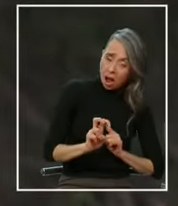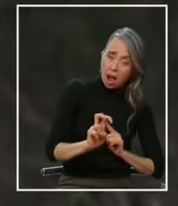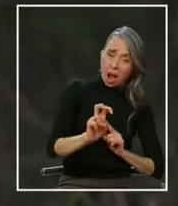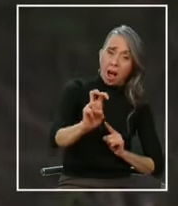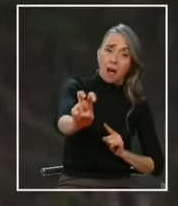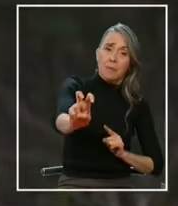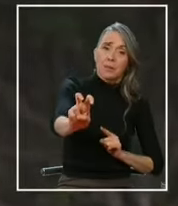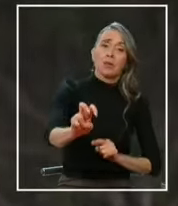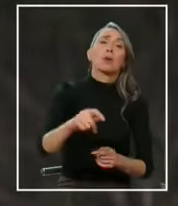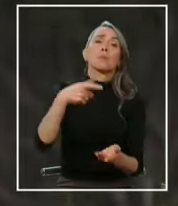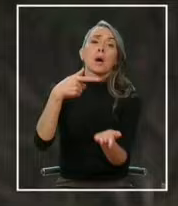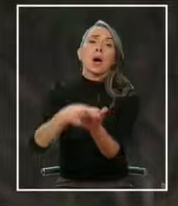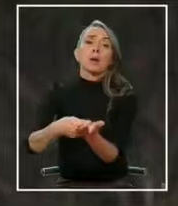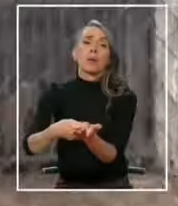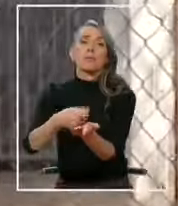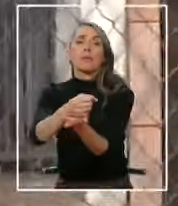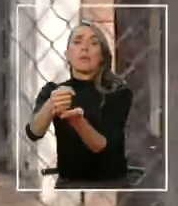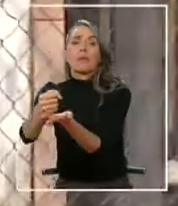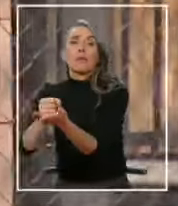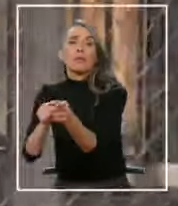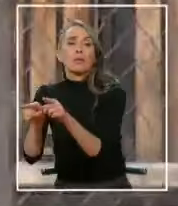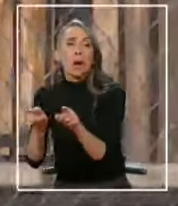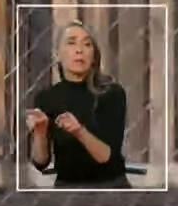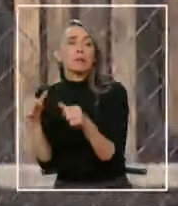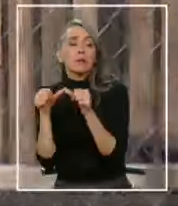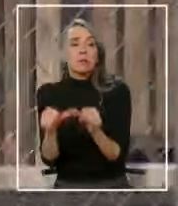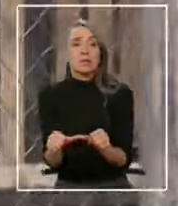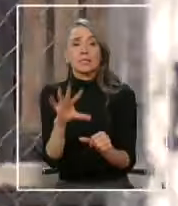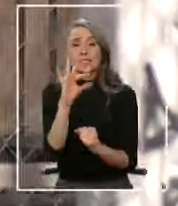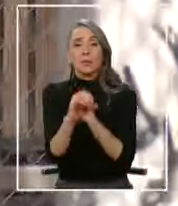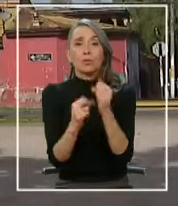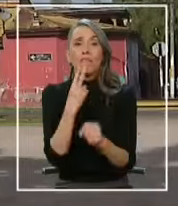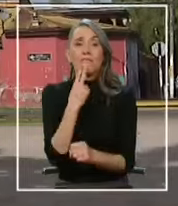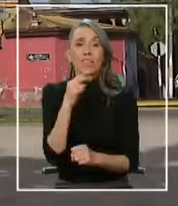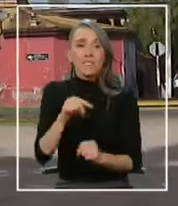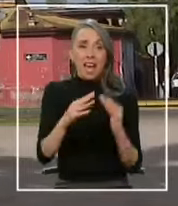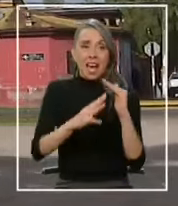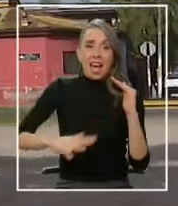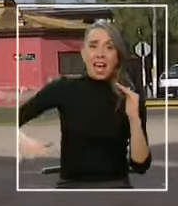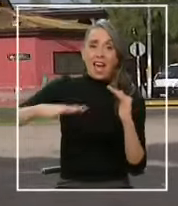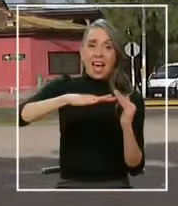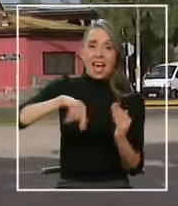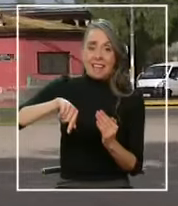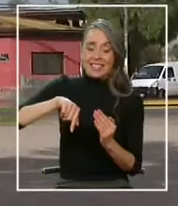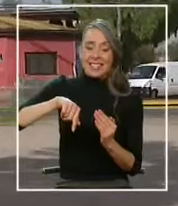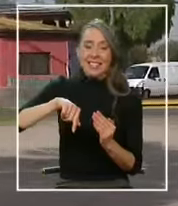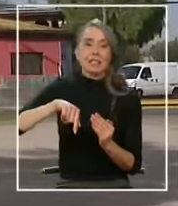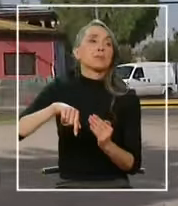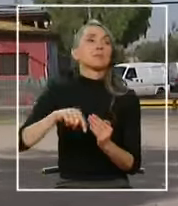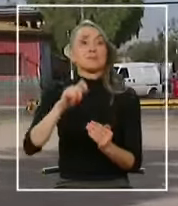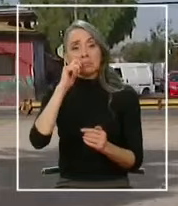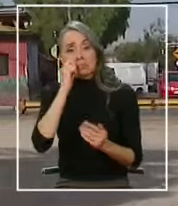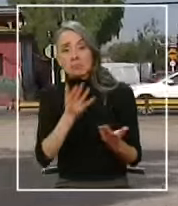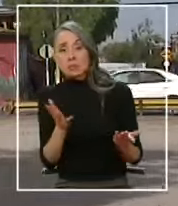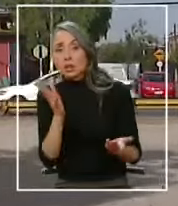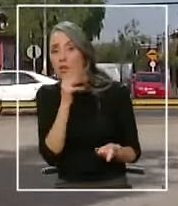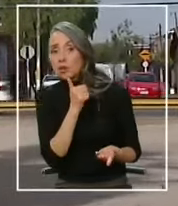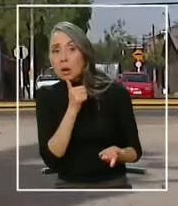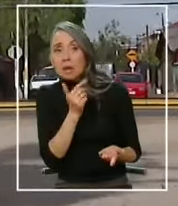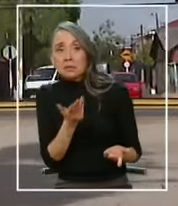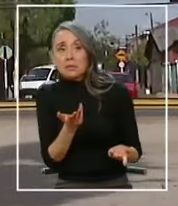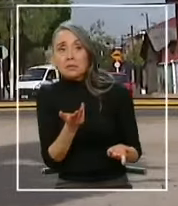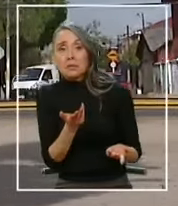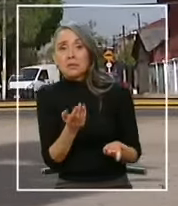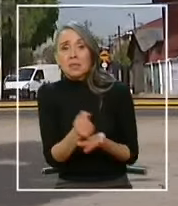para poder realizar algunos de sus trámites. Ha vivido por más de 50 años en esta zona de la capital y echa de menos la presencia de al